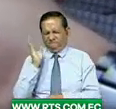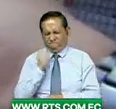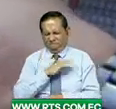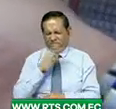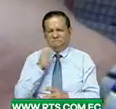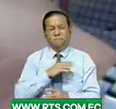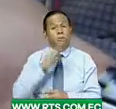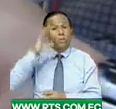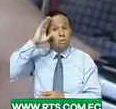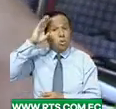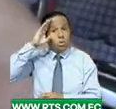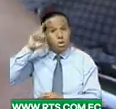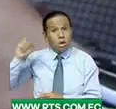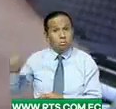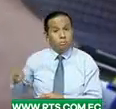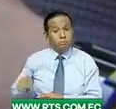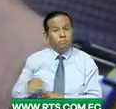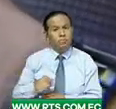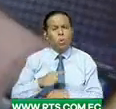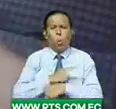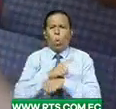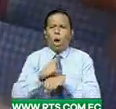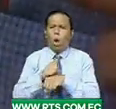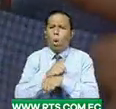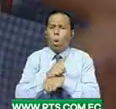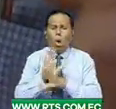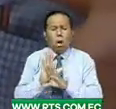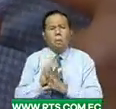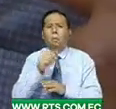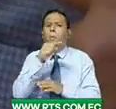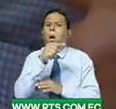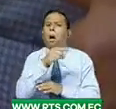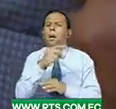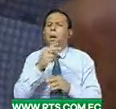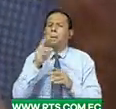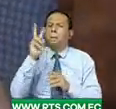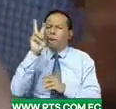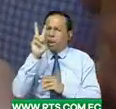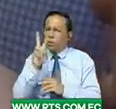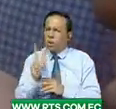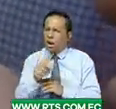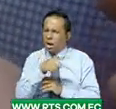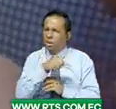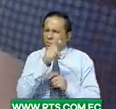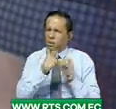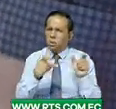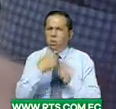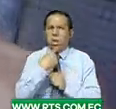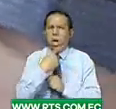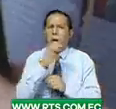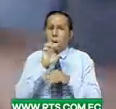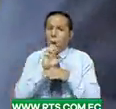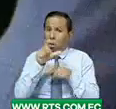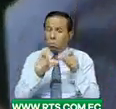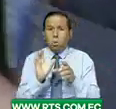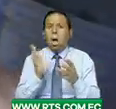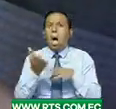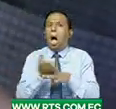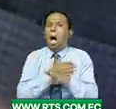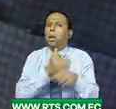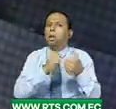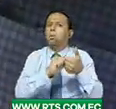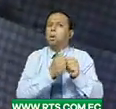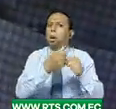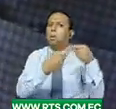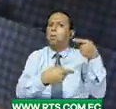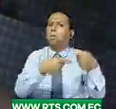vinieron los criminalistas y que esperaron casi una hora. Allá viven venezolanos, viven ecuatorianos, dice que había una riña, ni sé qué día, pero